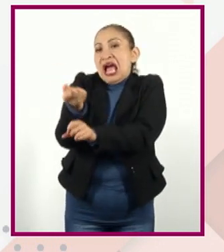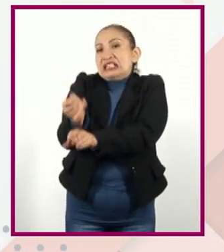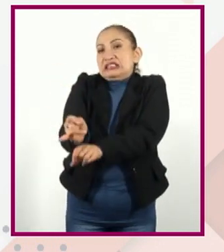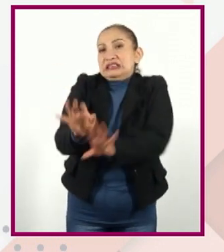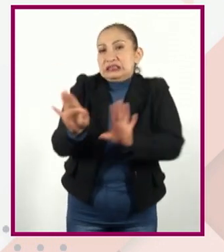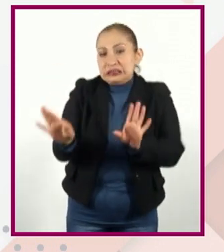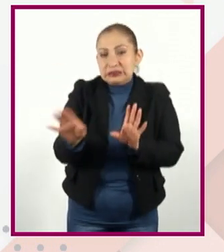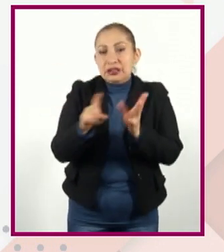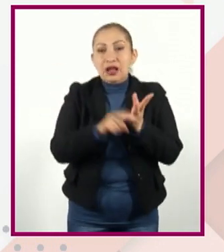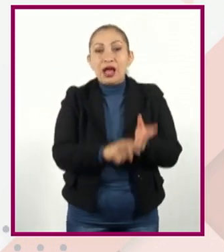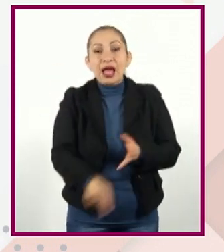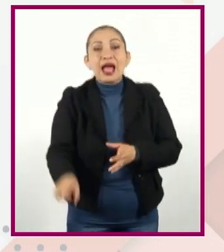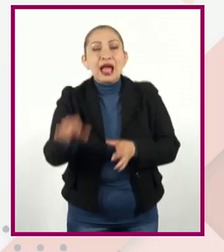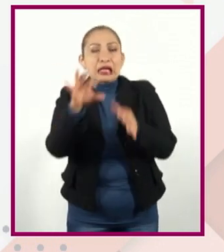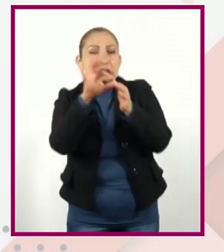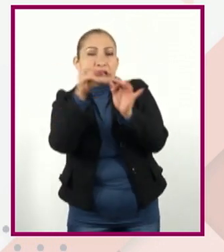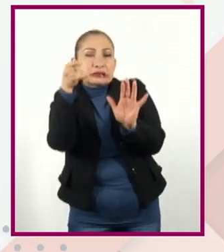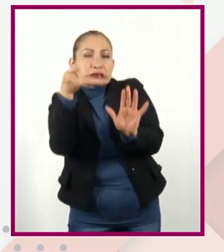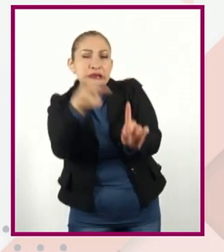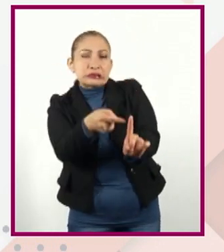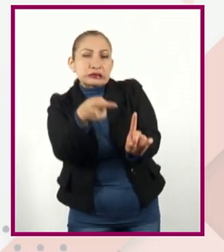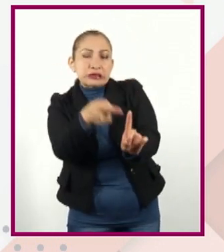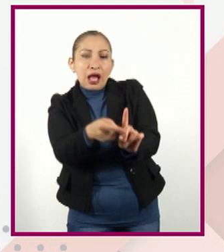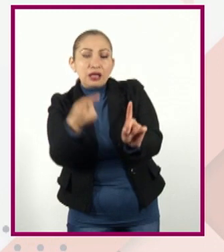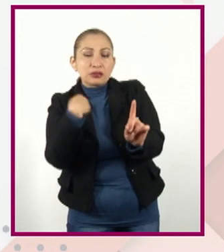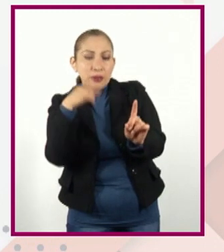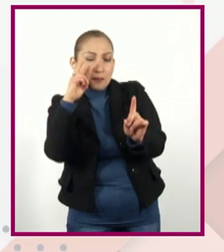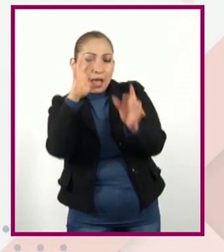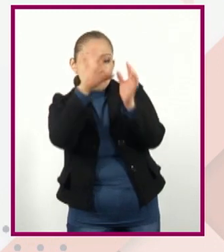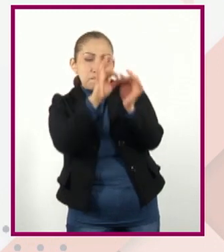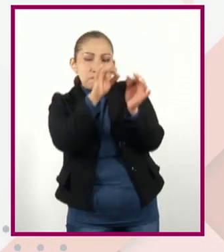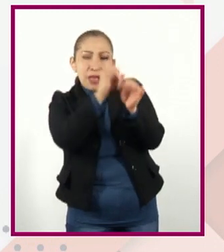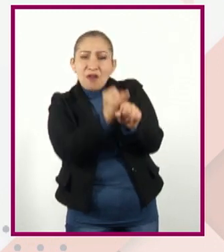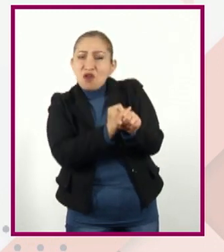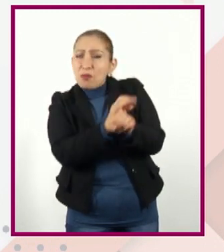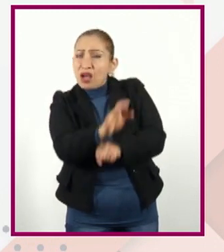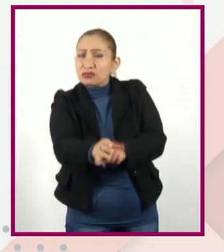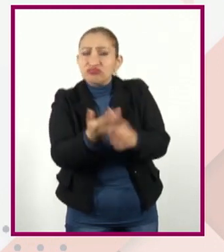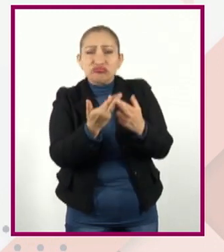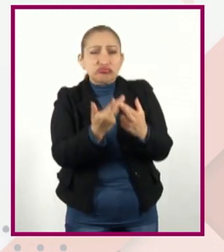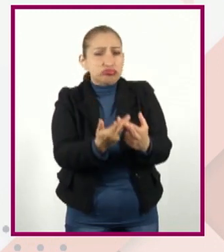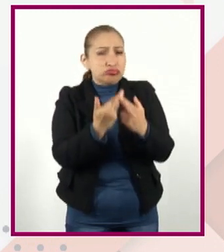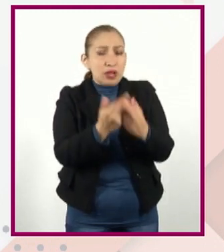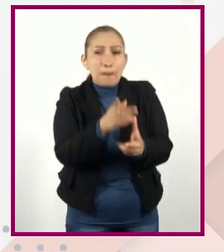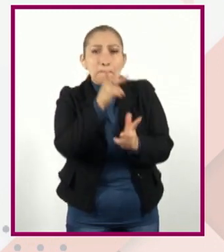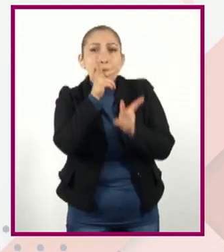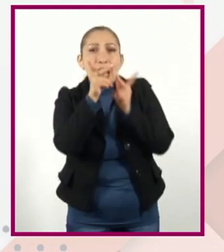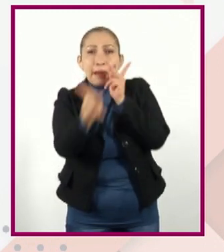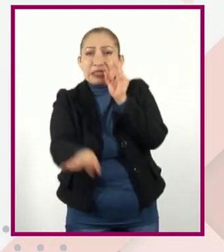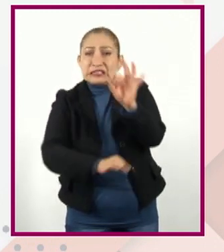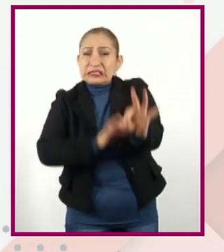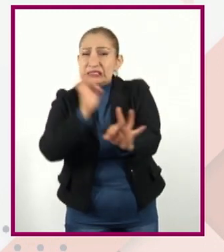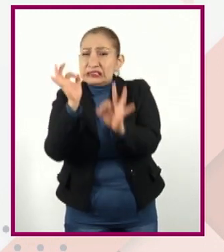Especificidad. Es un texto breve y denso que aporta mucha información con las palabras